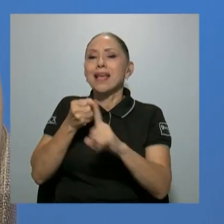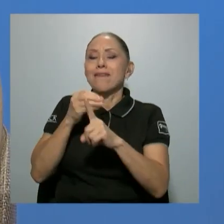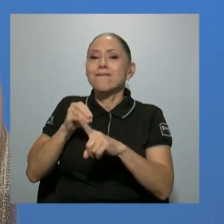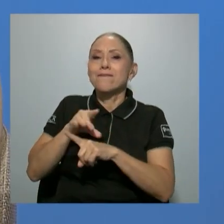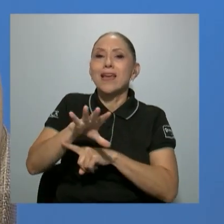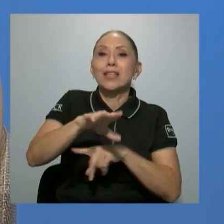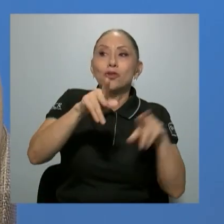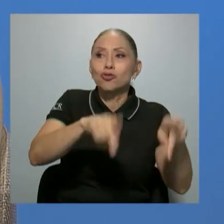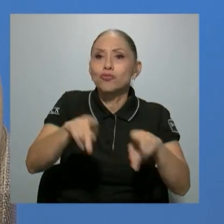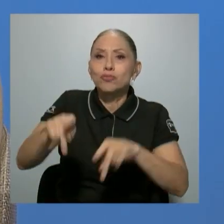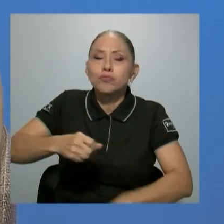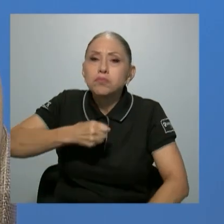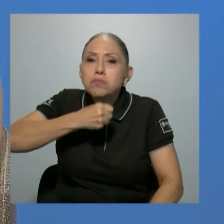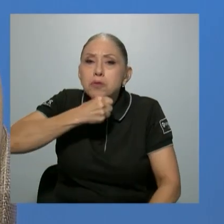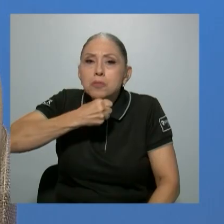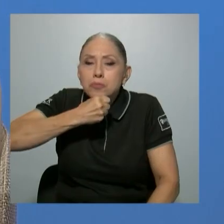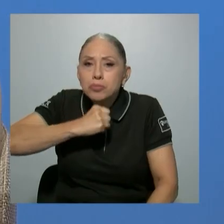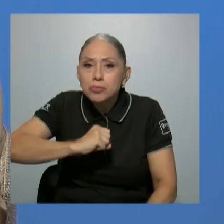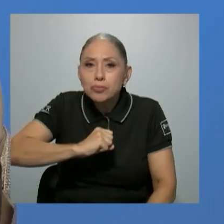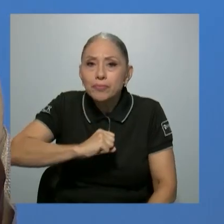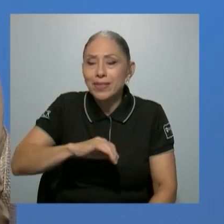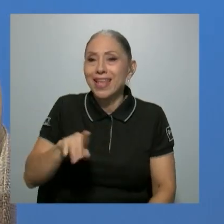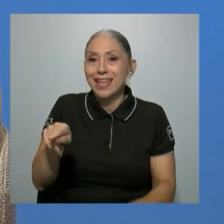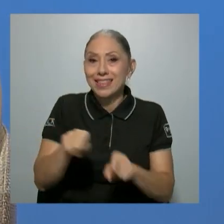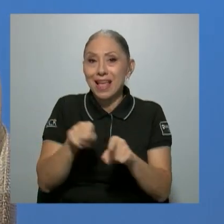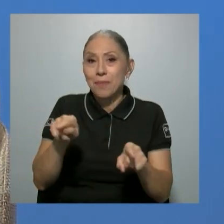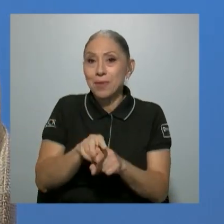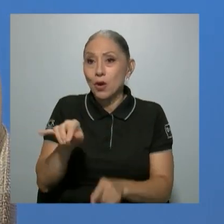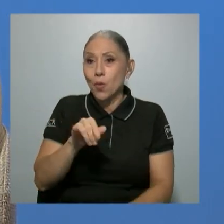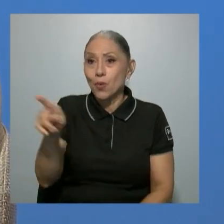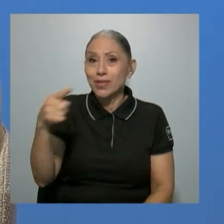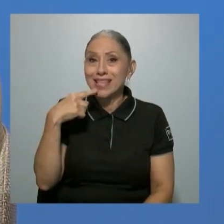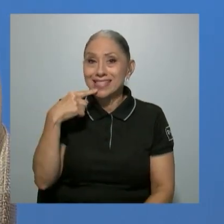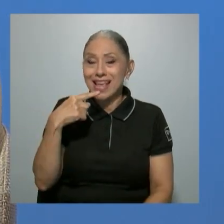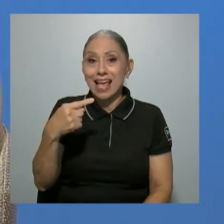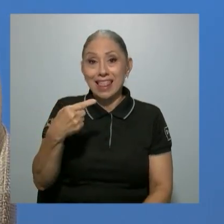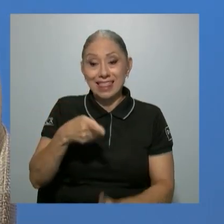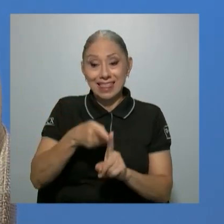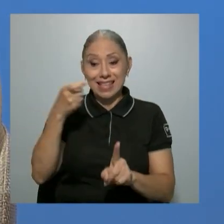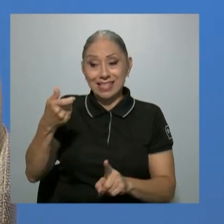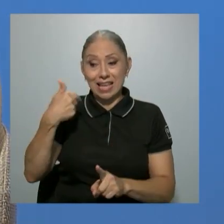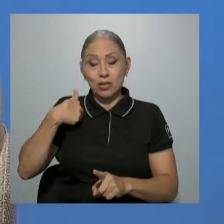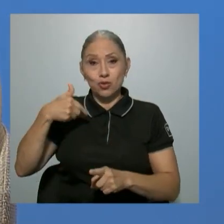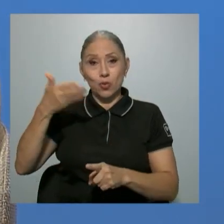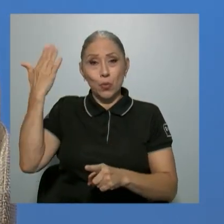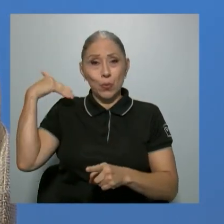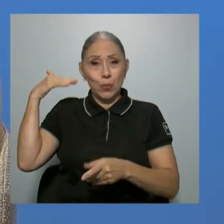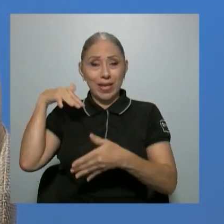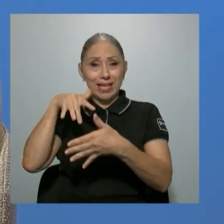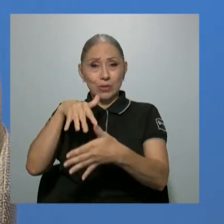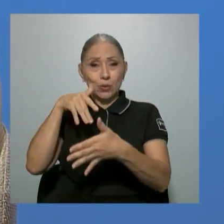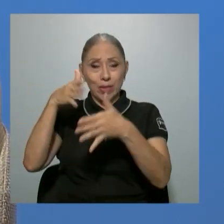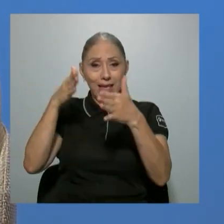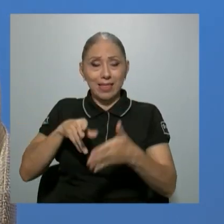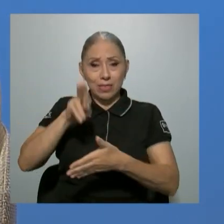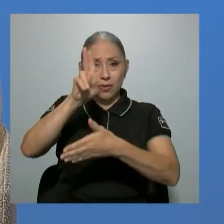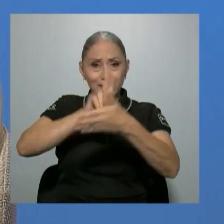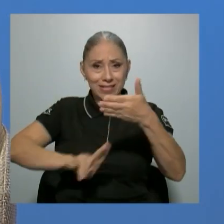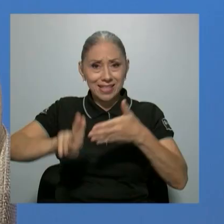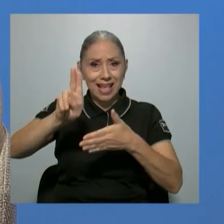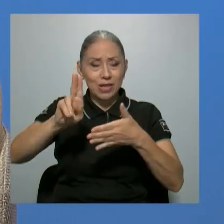y ahora retomando lo que usted mencionaba, desde que yo era estudiante de universitaria,